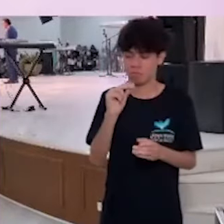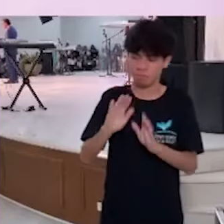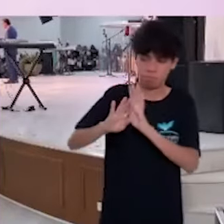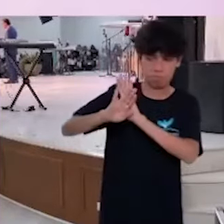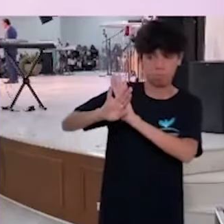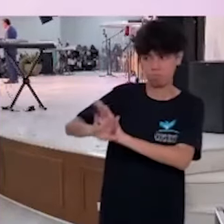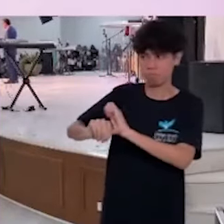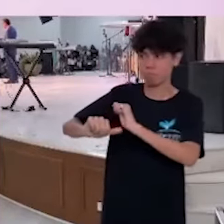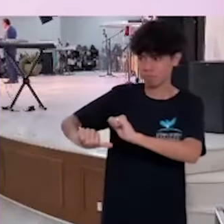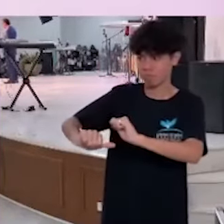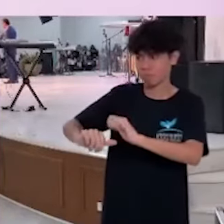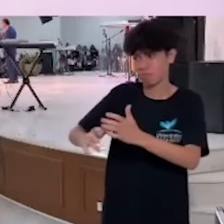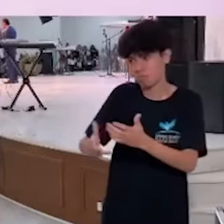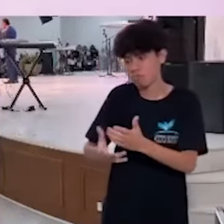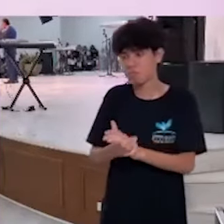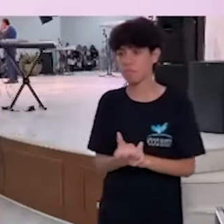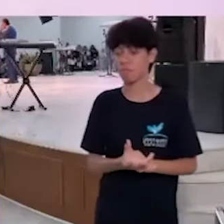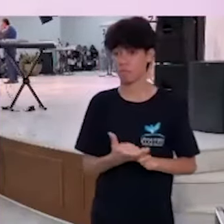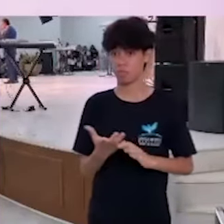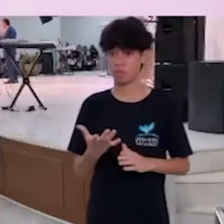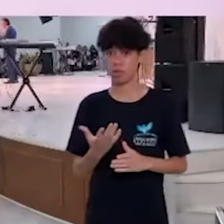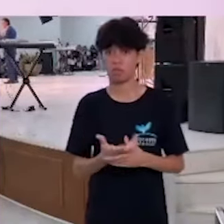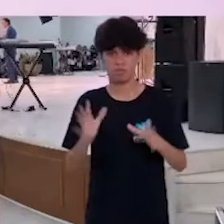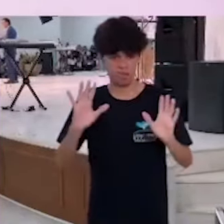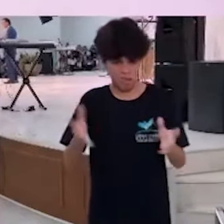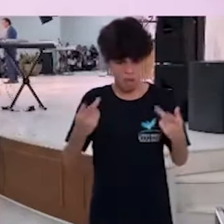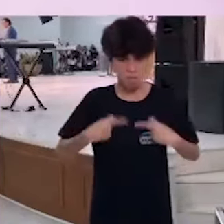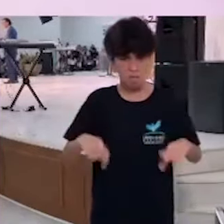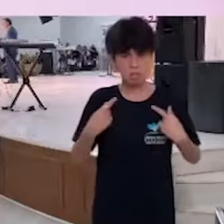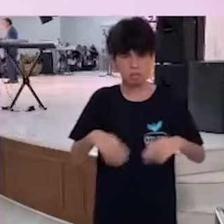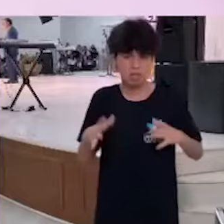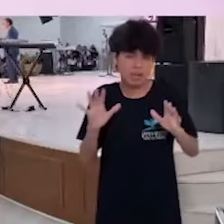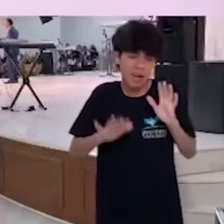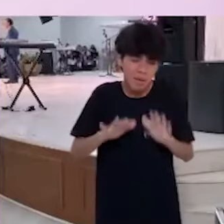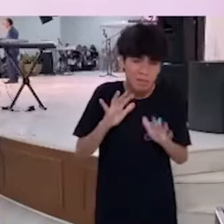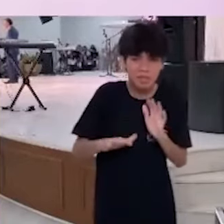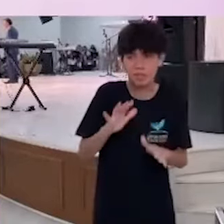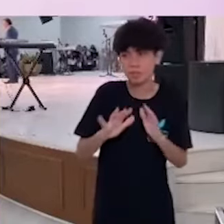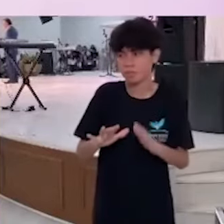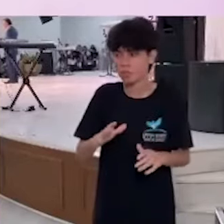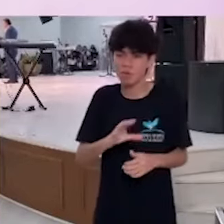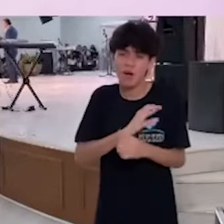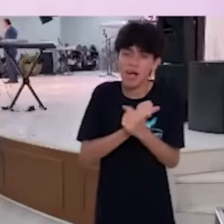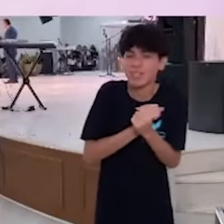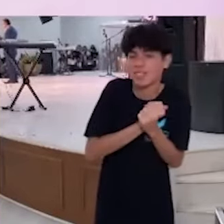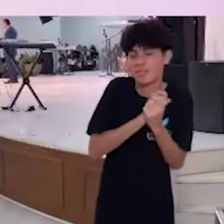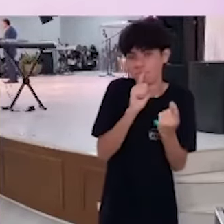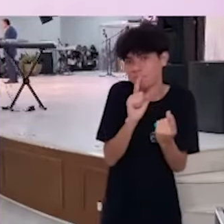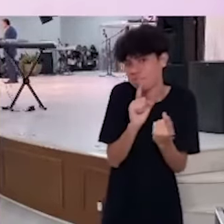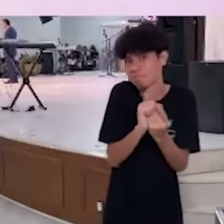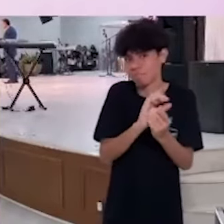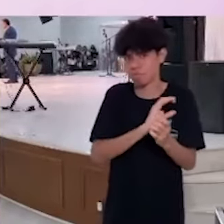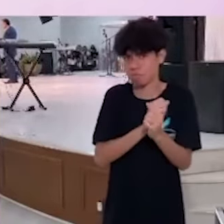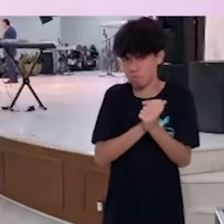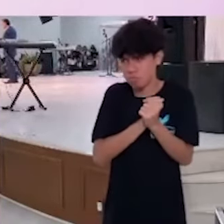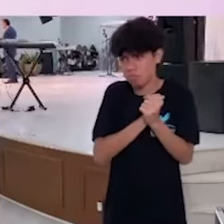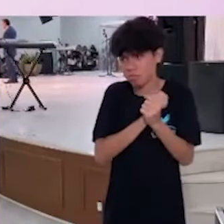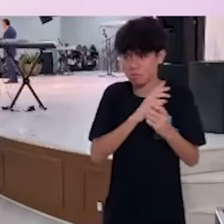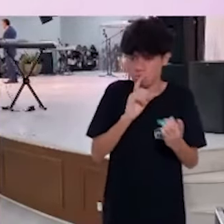no siempre es de condenar, porque algunas personas demuestran su cariño de esa manera. Sin embargo, hay que poner un candado